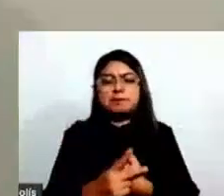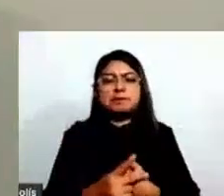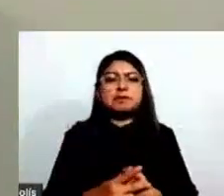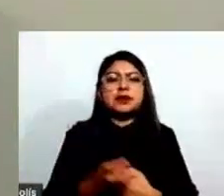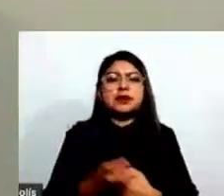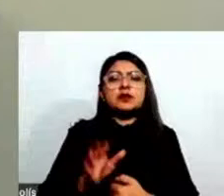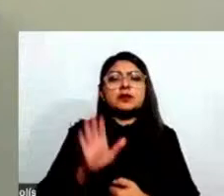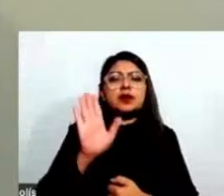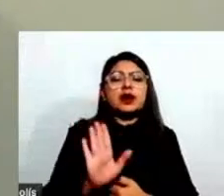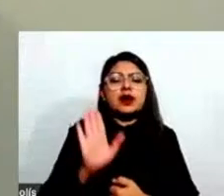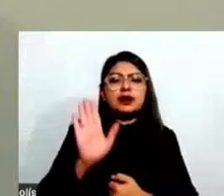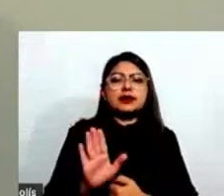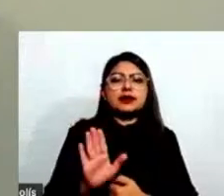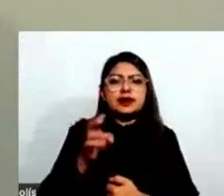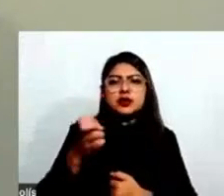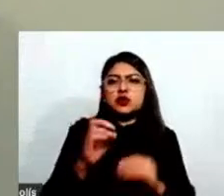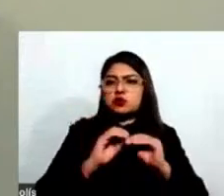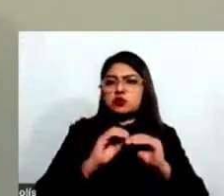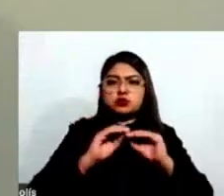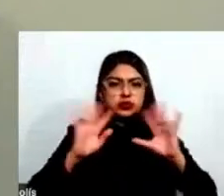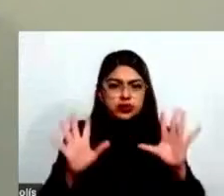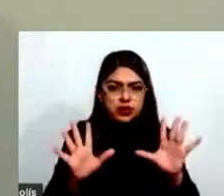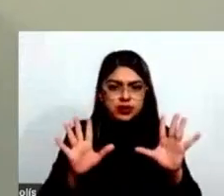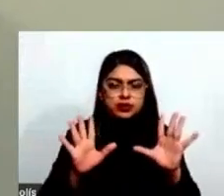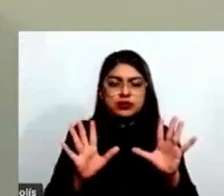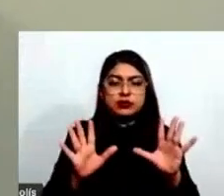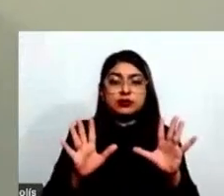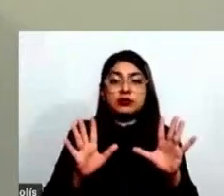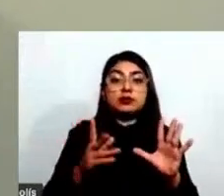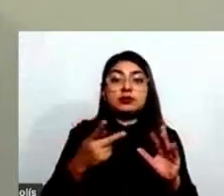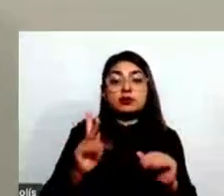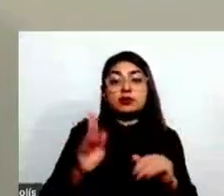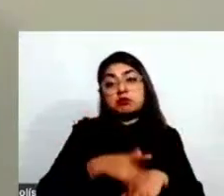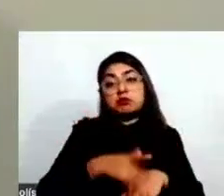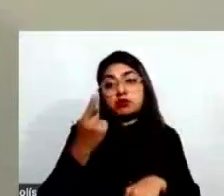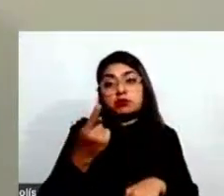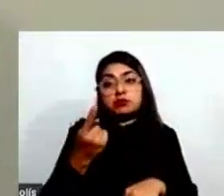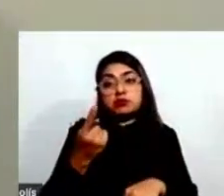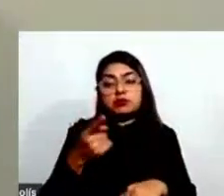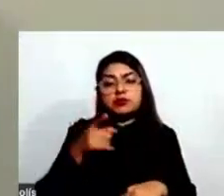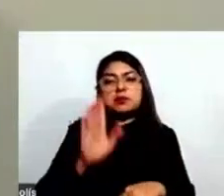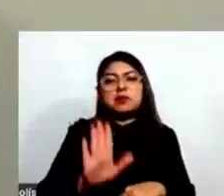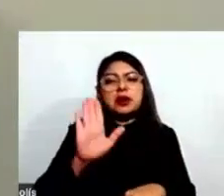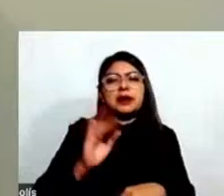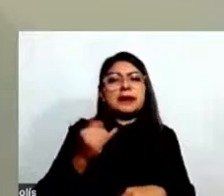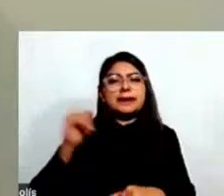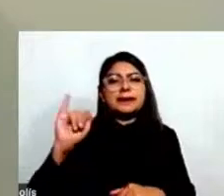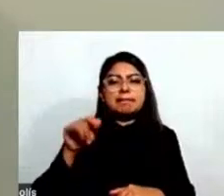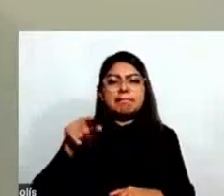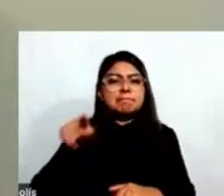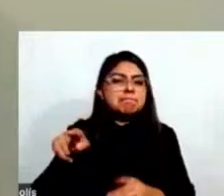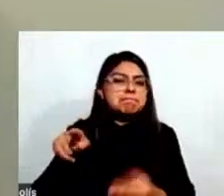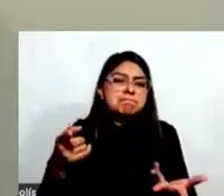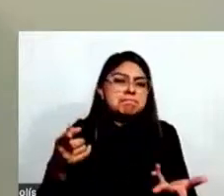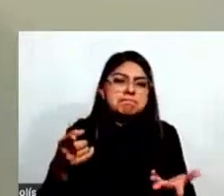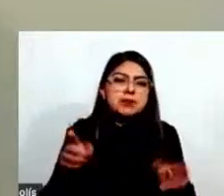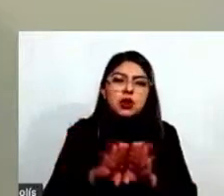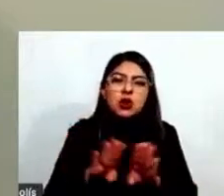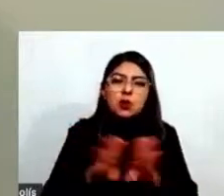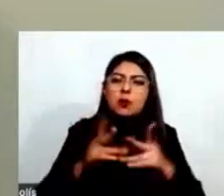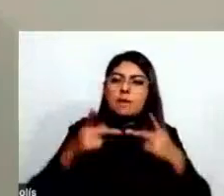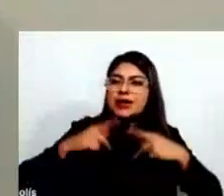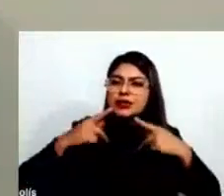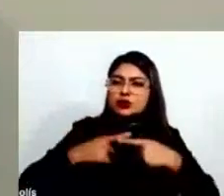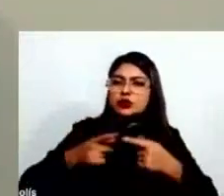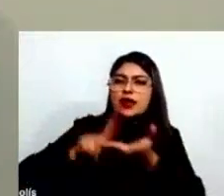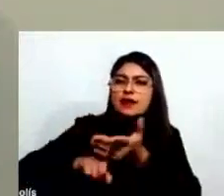evidente. Después de todo, parecería absurdo suponer que el ocupar un cargo dentro de la Judicatura implica